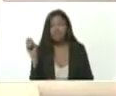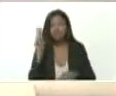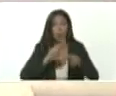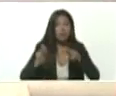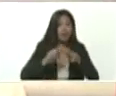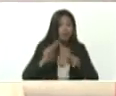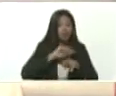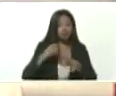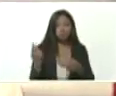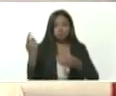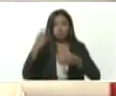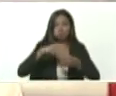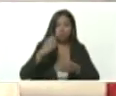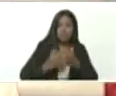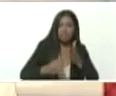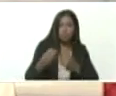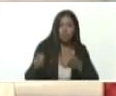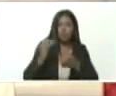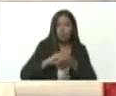cuales se han reinsertado ya